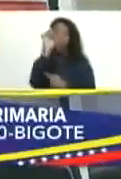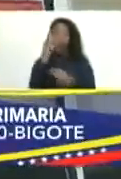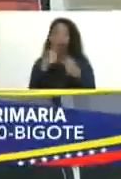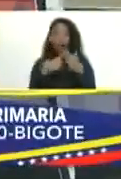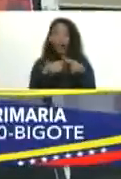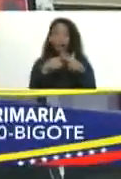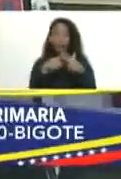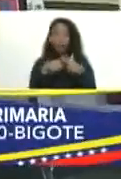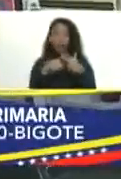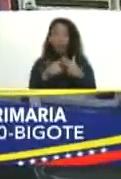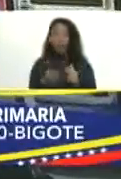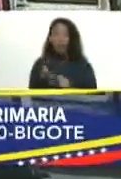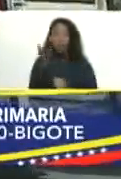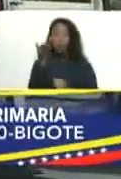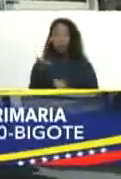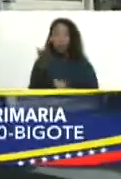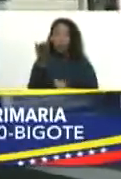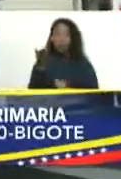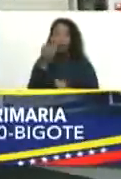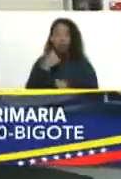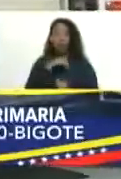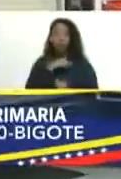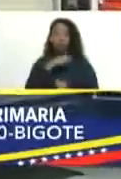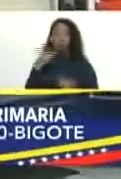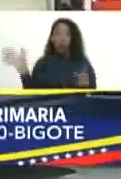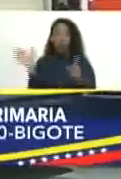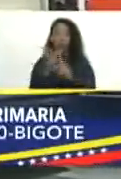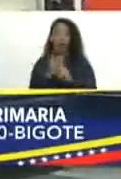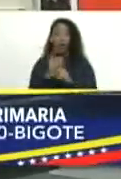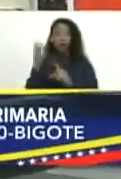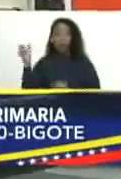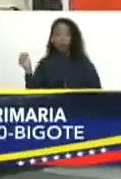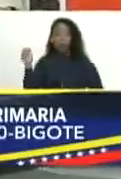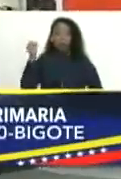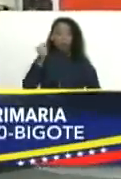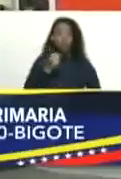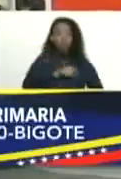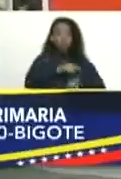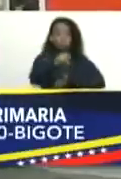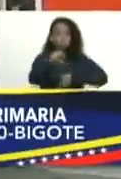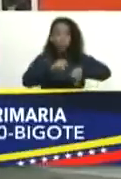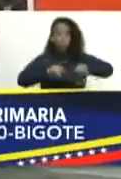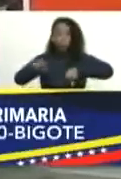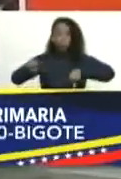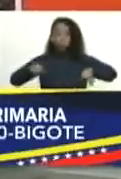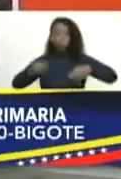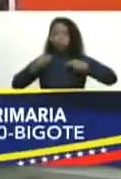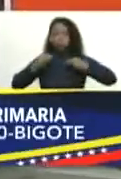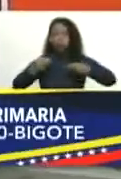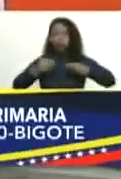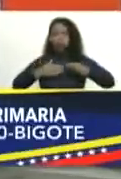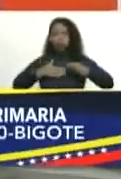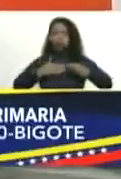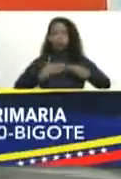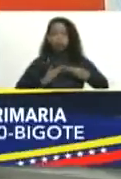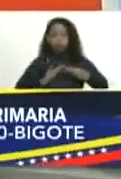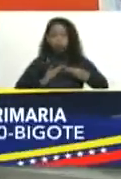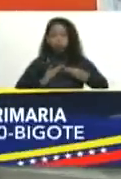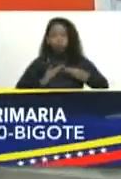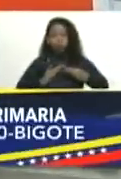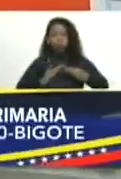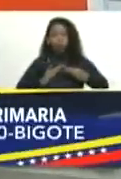herramientas que hemos logrado coordinar para poder tener